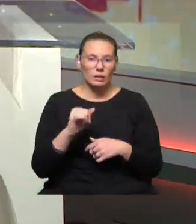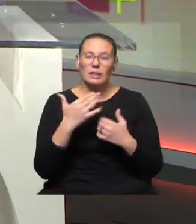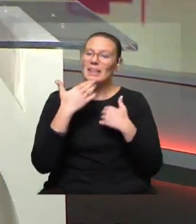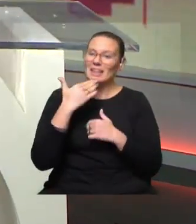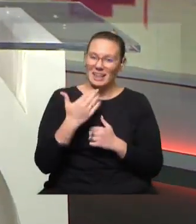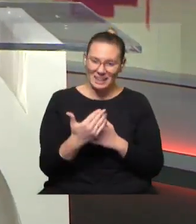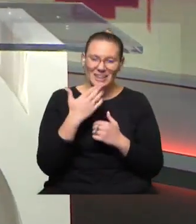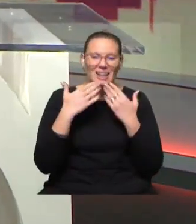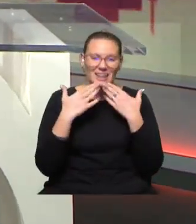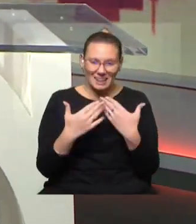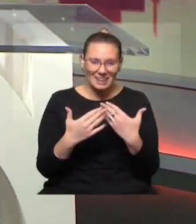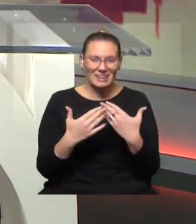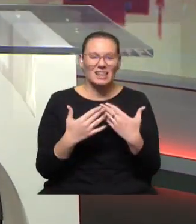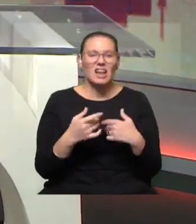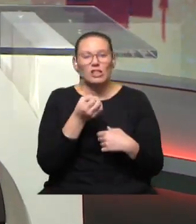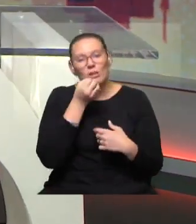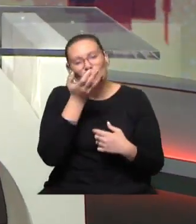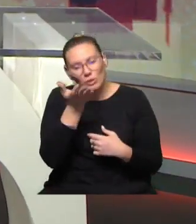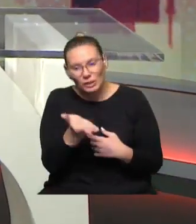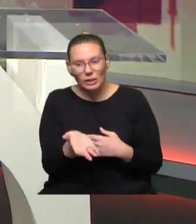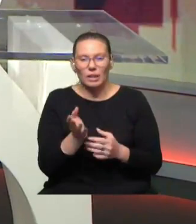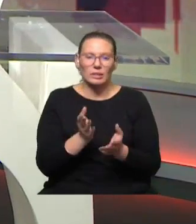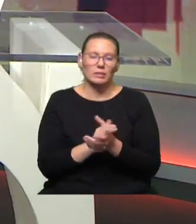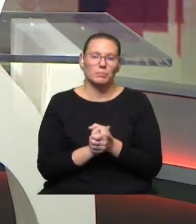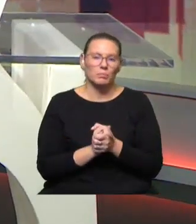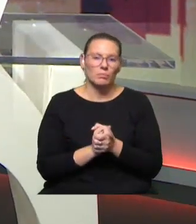Muchas gracias la generosidad